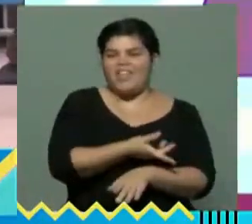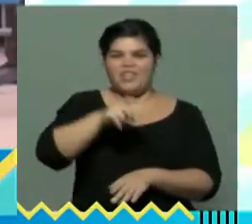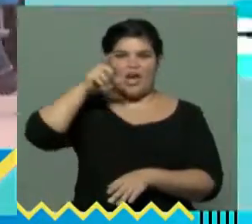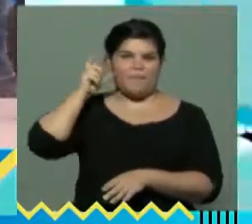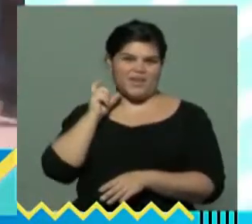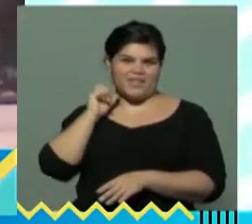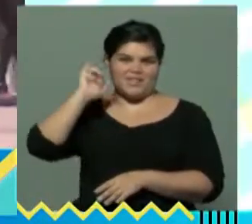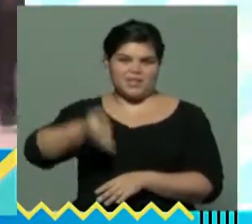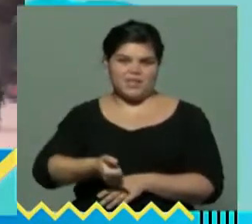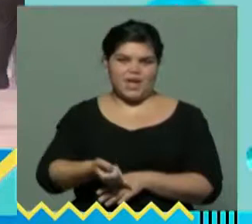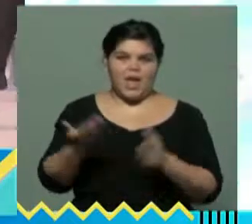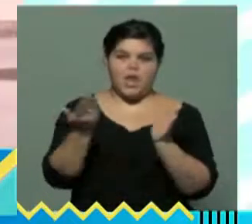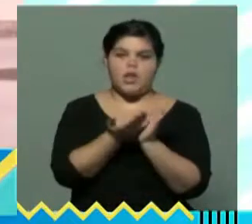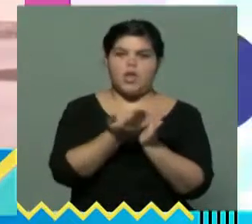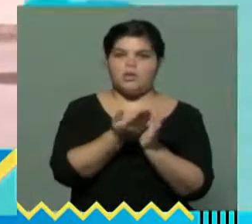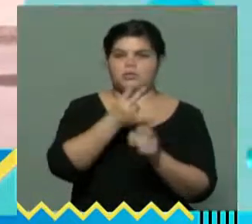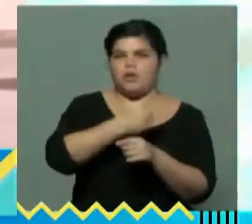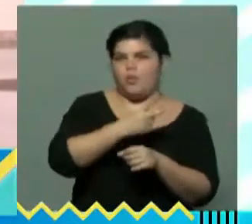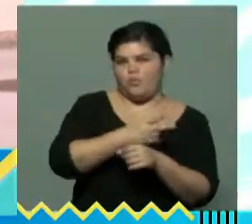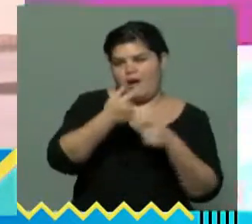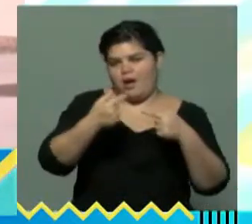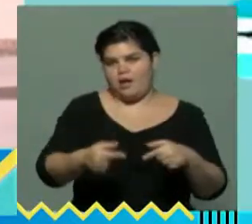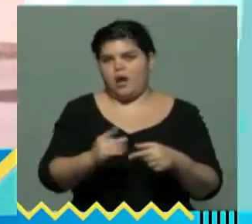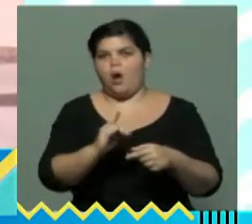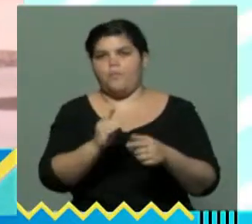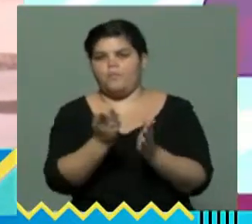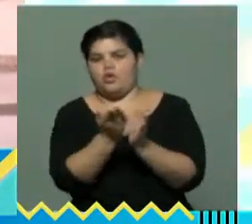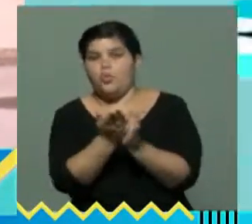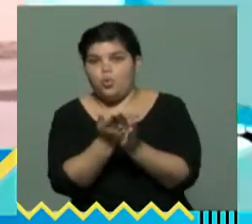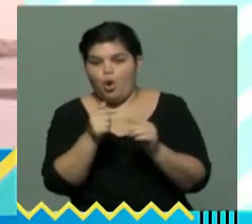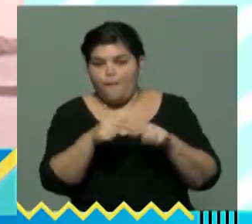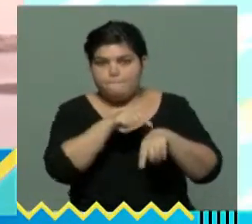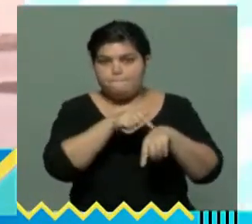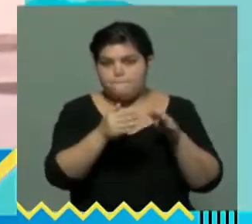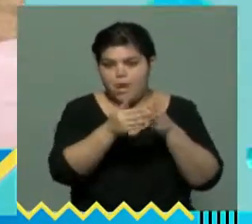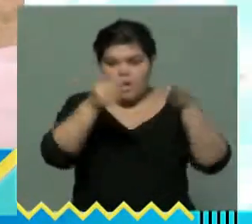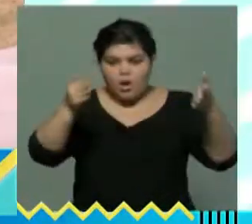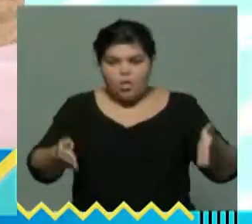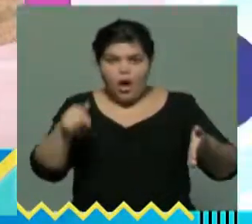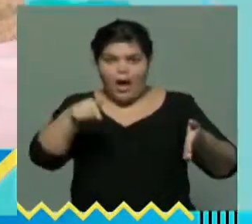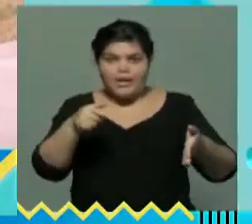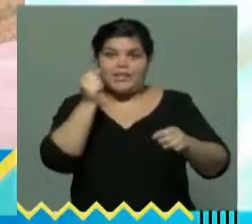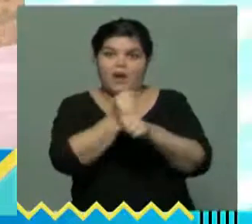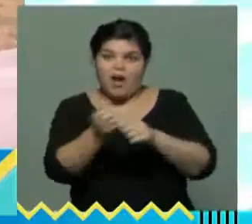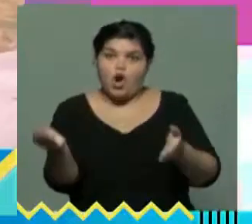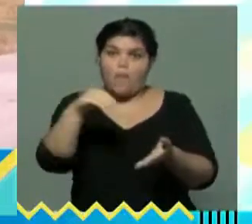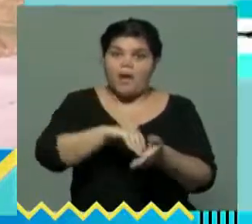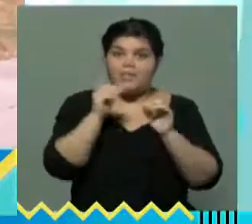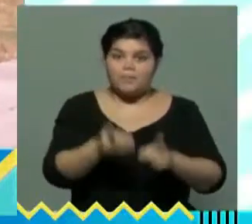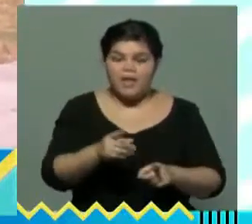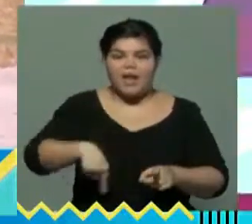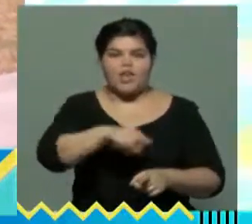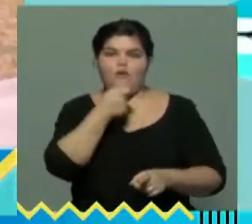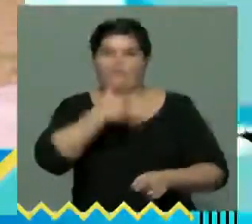durante el periodo de estudio, digamos, mientras se preparaban como estudiantes, ¿no? Y la verdad que eso no